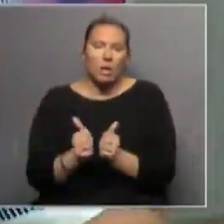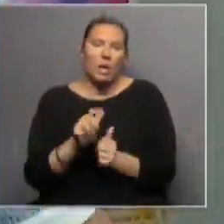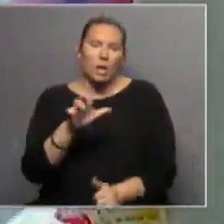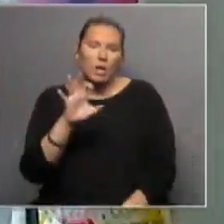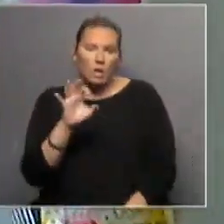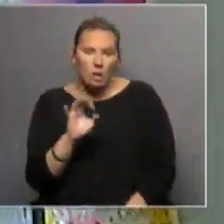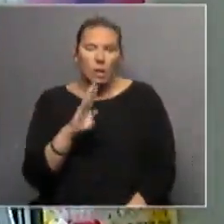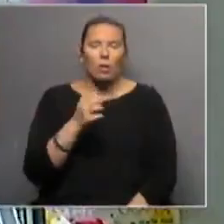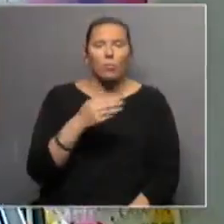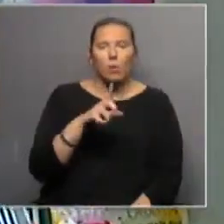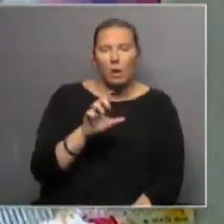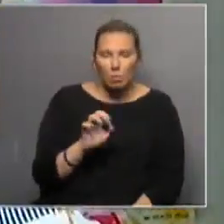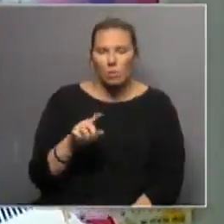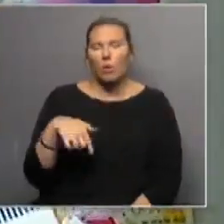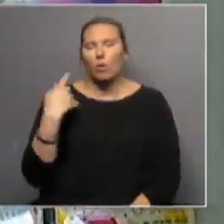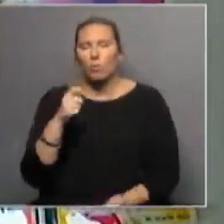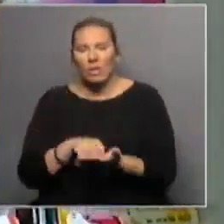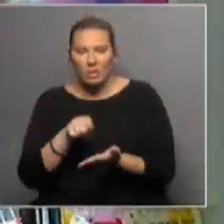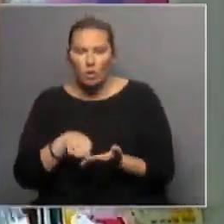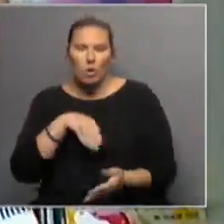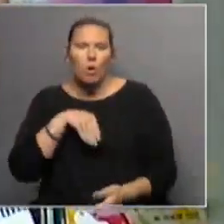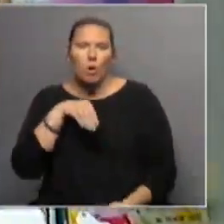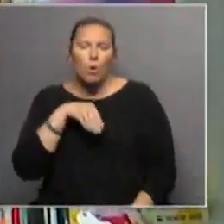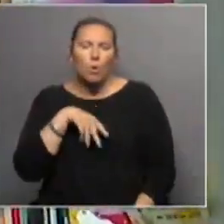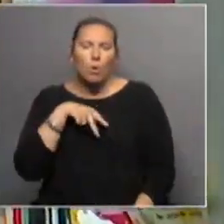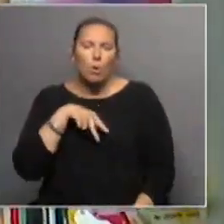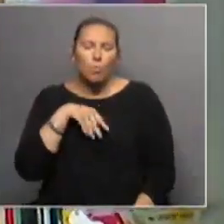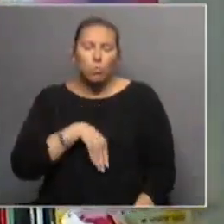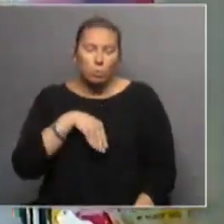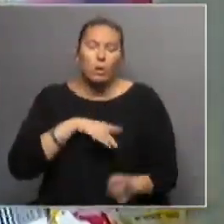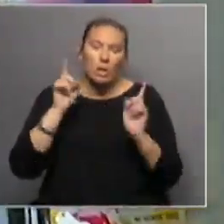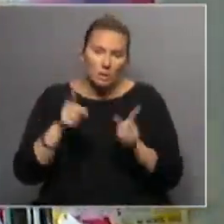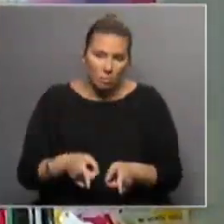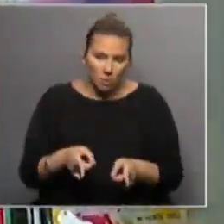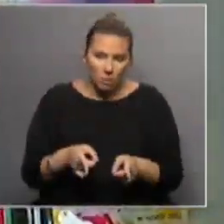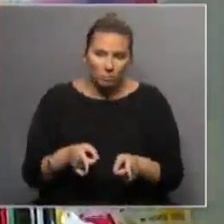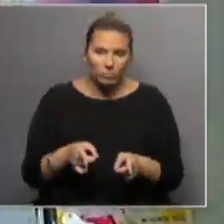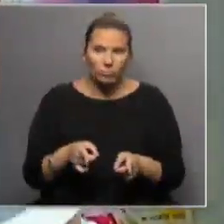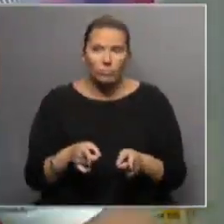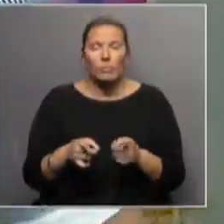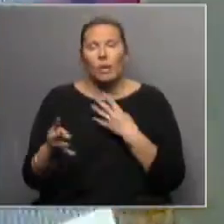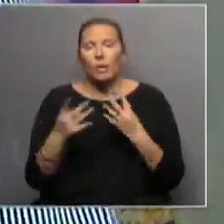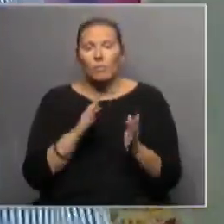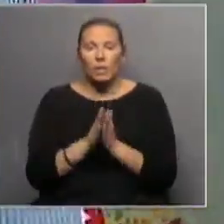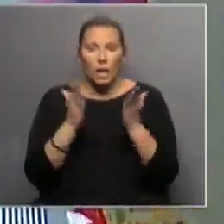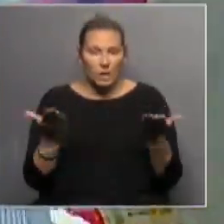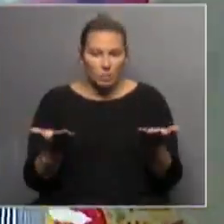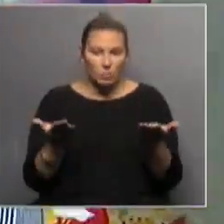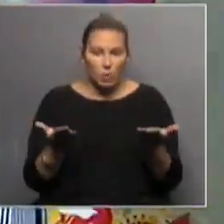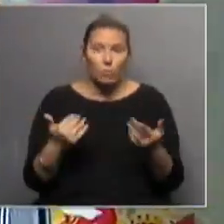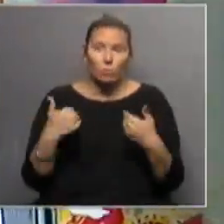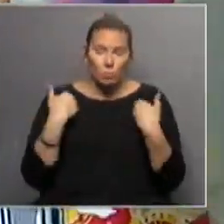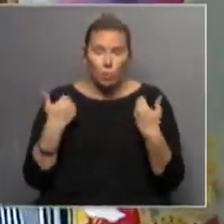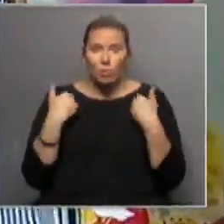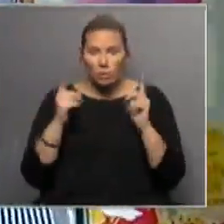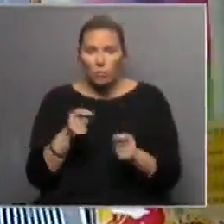con Joe Tordo, hace 2 años, un escritor portugués que trajimos aquí a Positos, a la Feria del Libro también. Así que bueno, eso, muy, muy contentos también